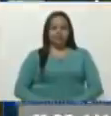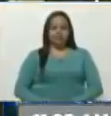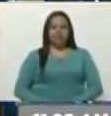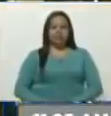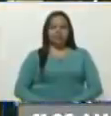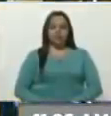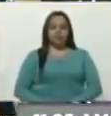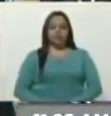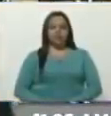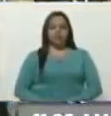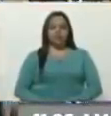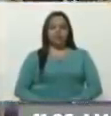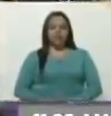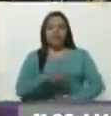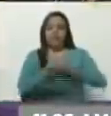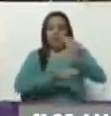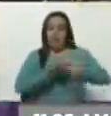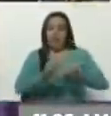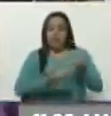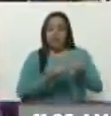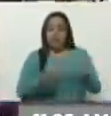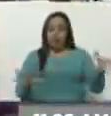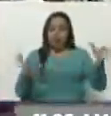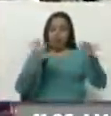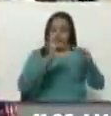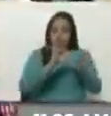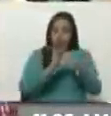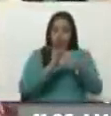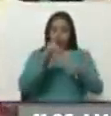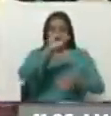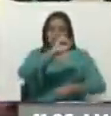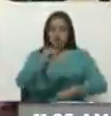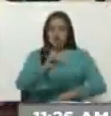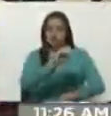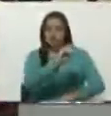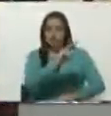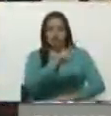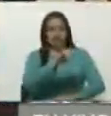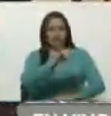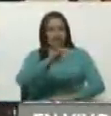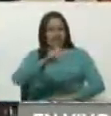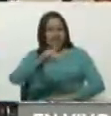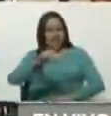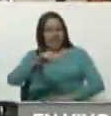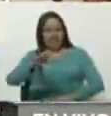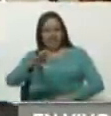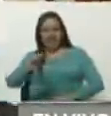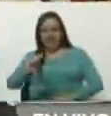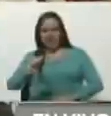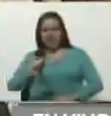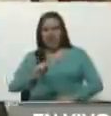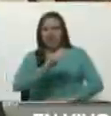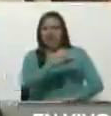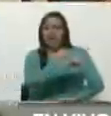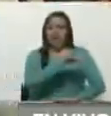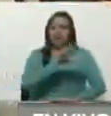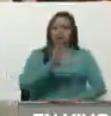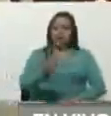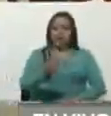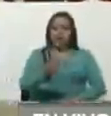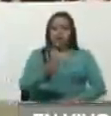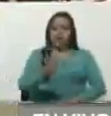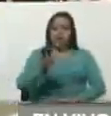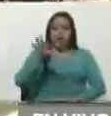Cuando se crea la Unión Soviética, el mismo día 14 potencias imperialistas